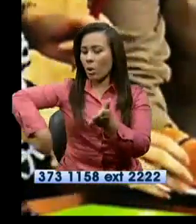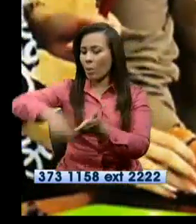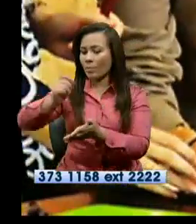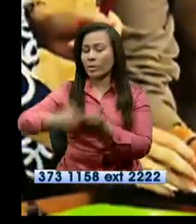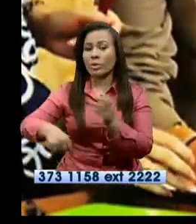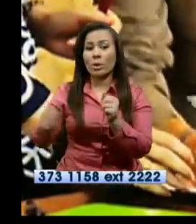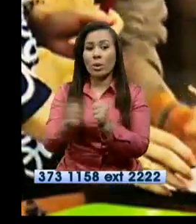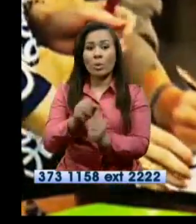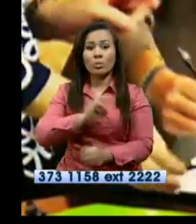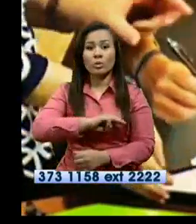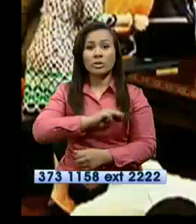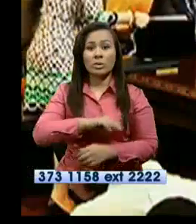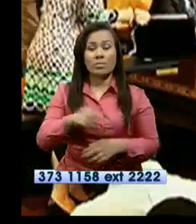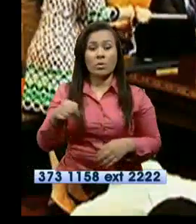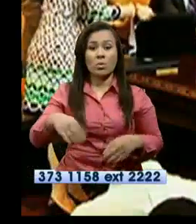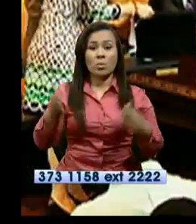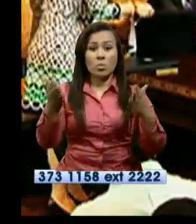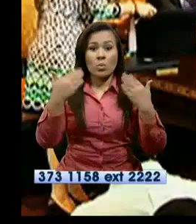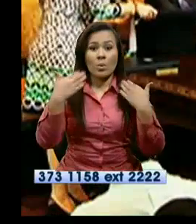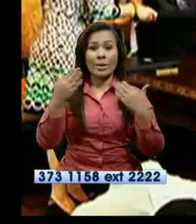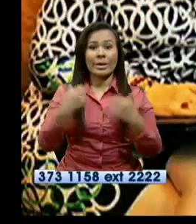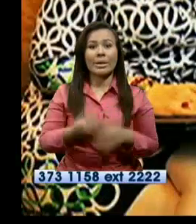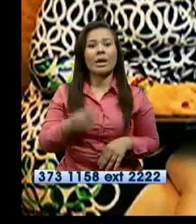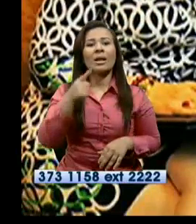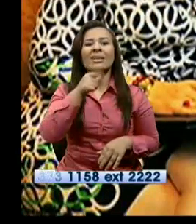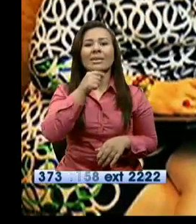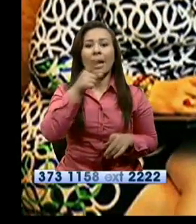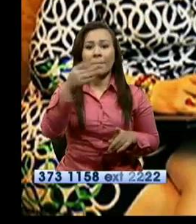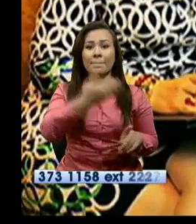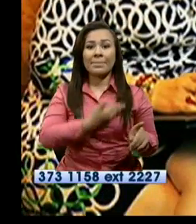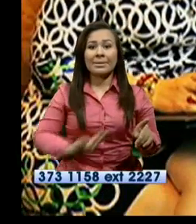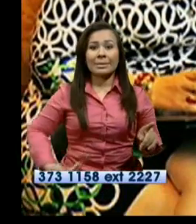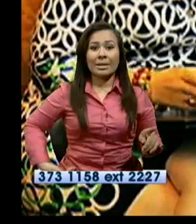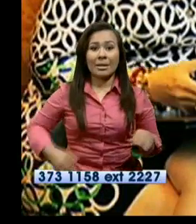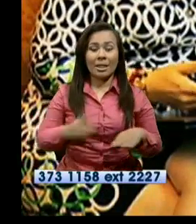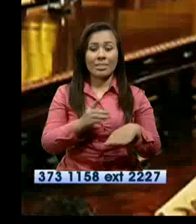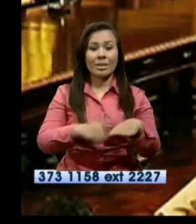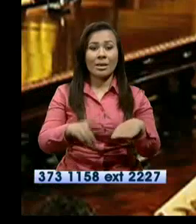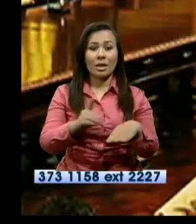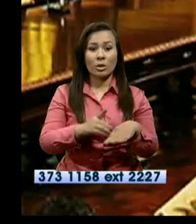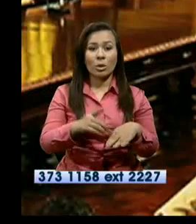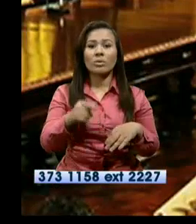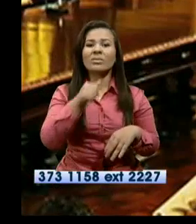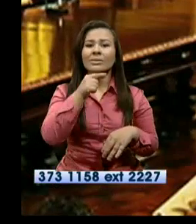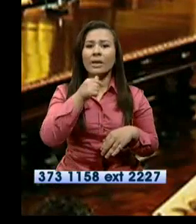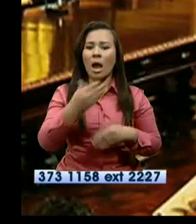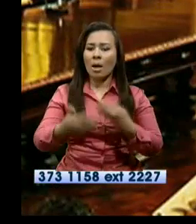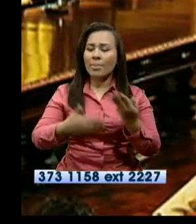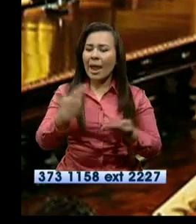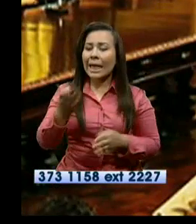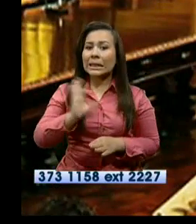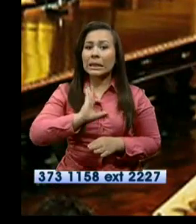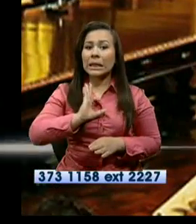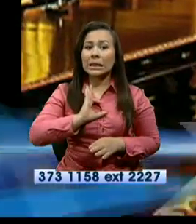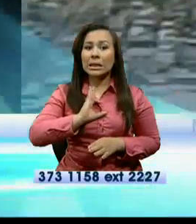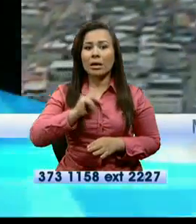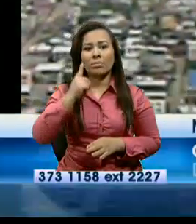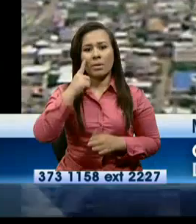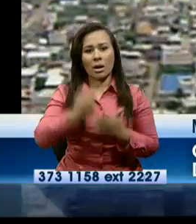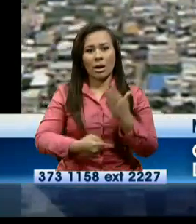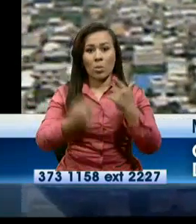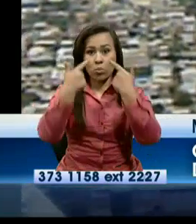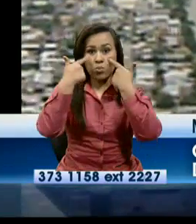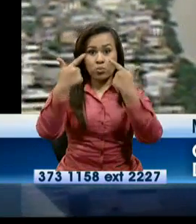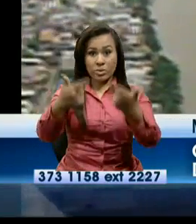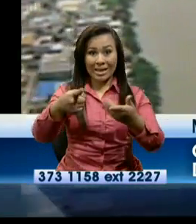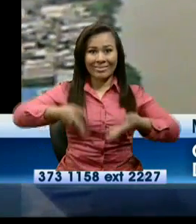de Guayaquil y EMAPAC por medio de su presidente del directorio. Se trata de una cooperación técnica no reembolsable para el